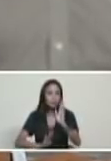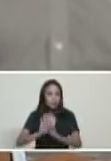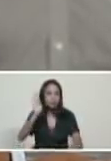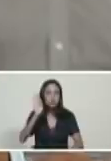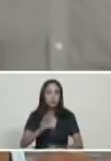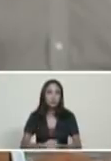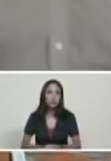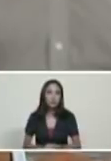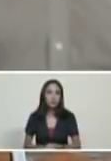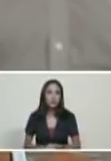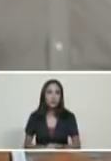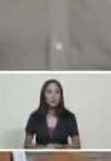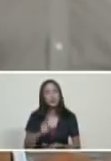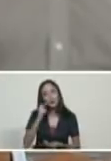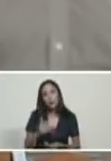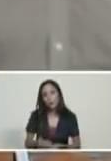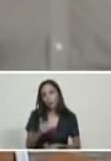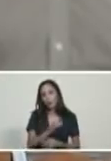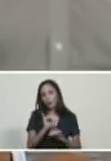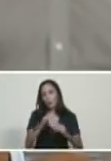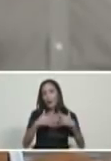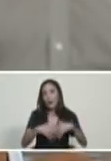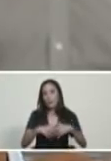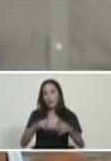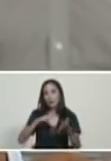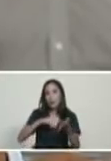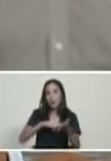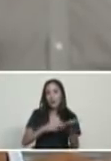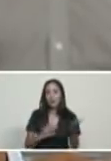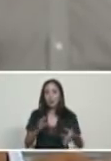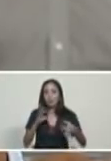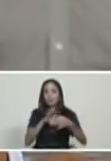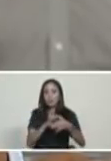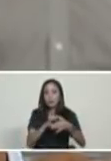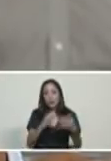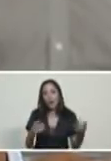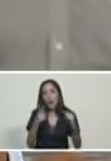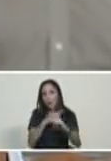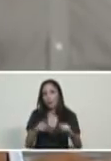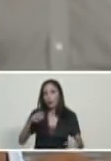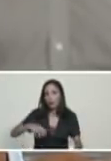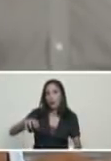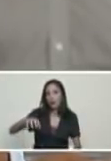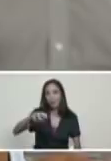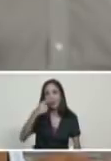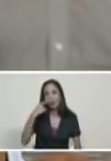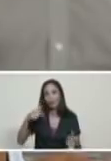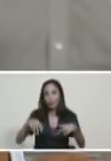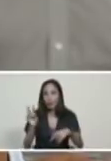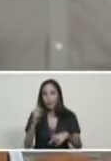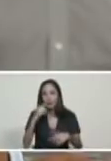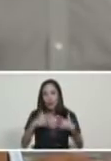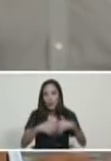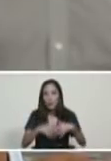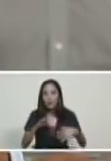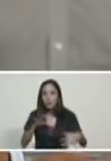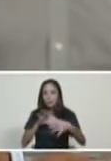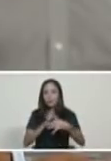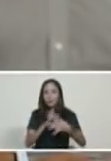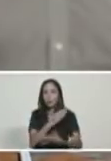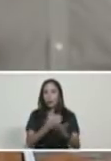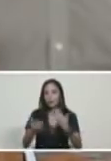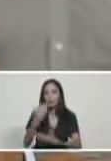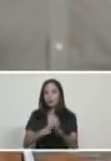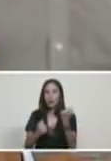es importante que las empresas de Miranda se asocien con las empresas del resto de los estados de Venezuela para entre todas complementar